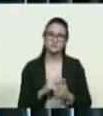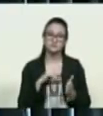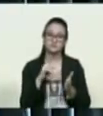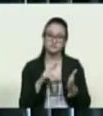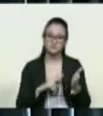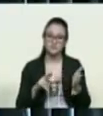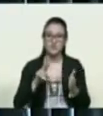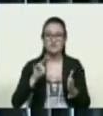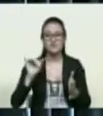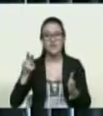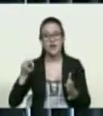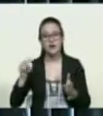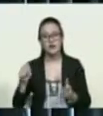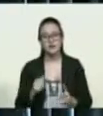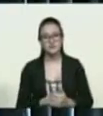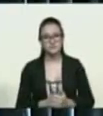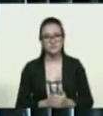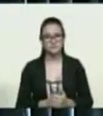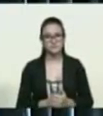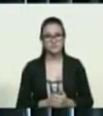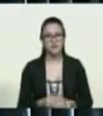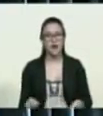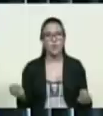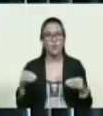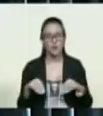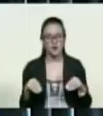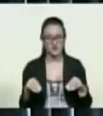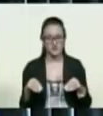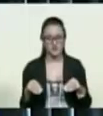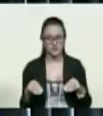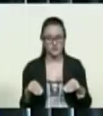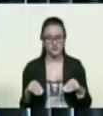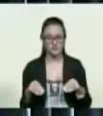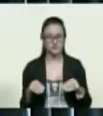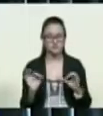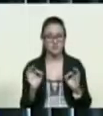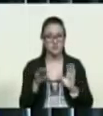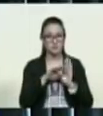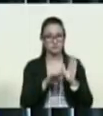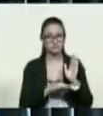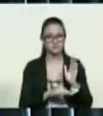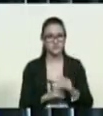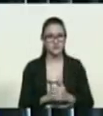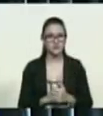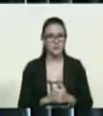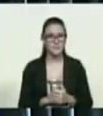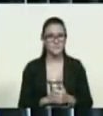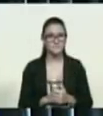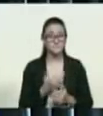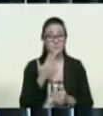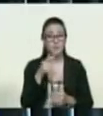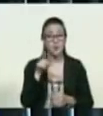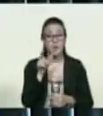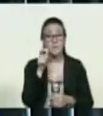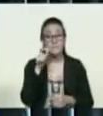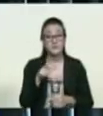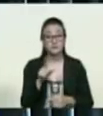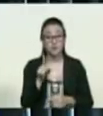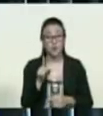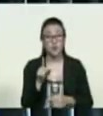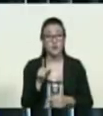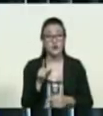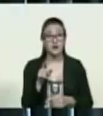Viena y en los acuerdos que dieron origen a Interpol. Si una persona comete un crimen e